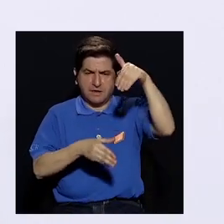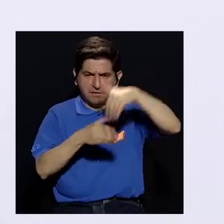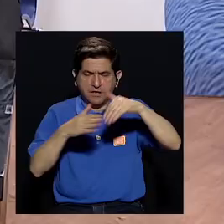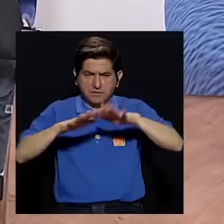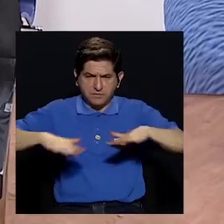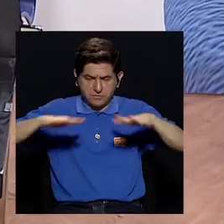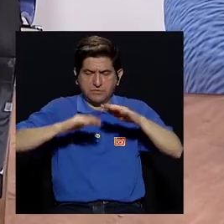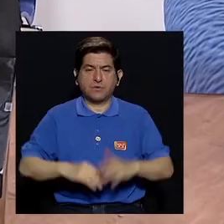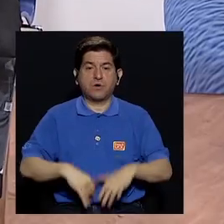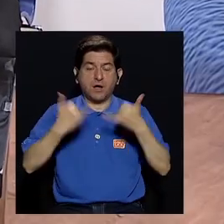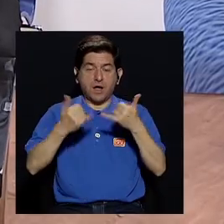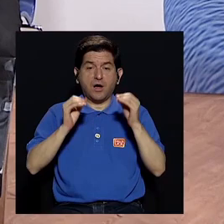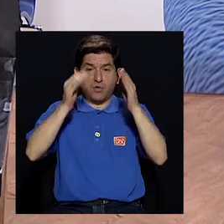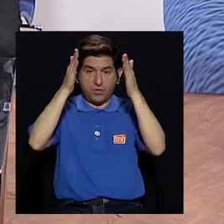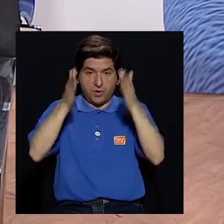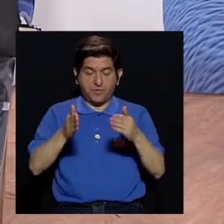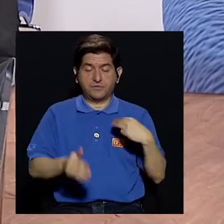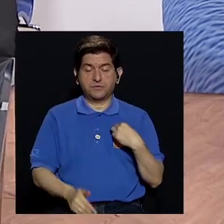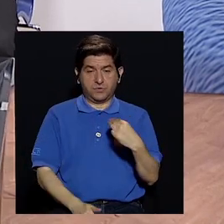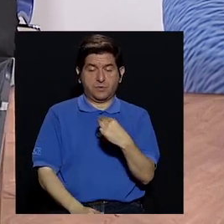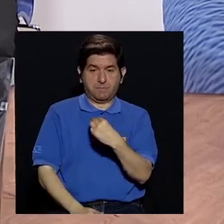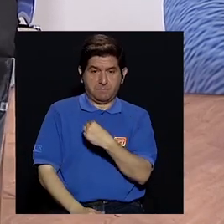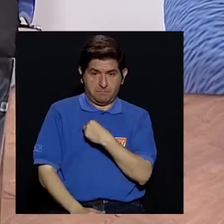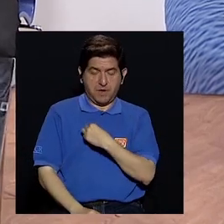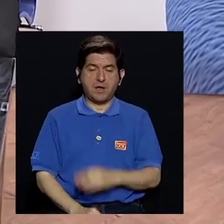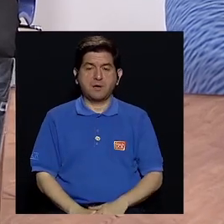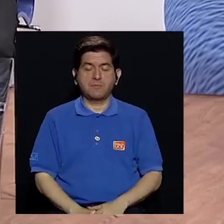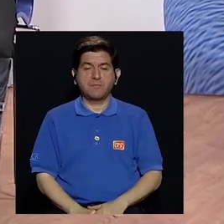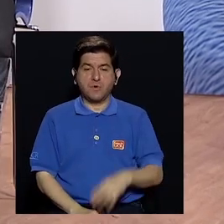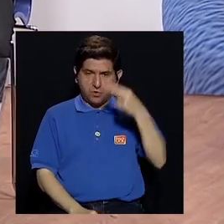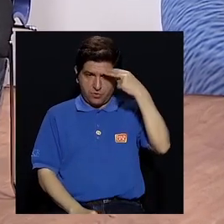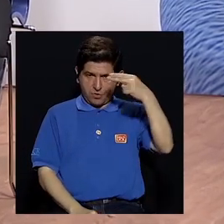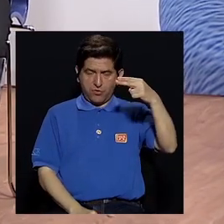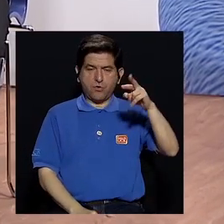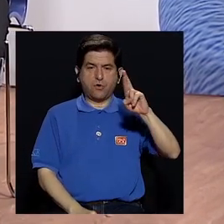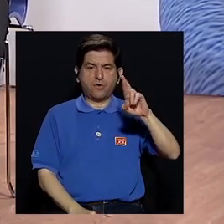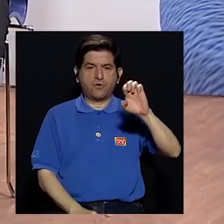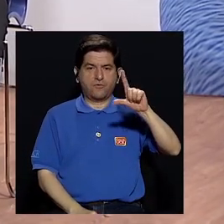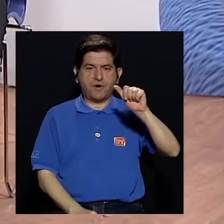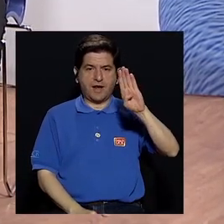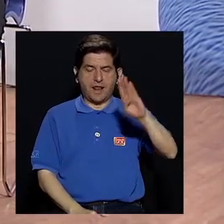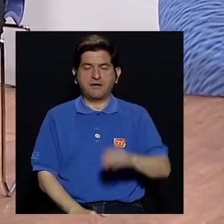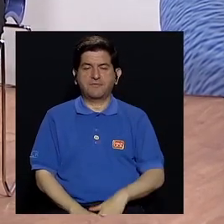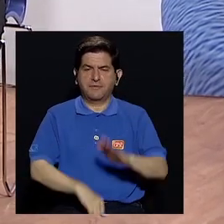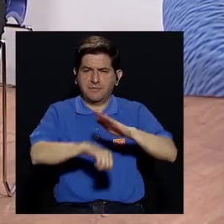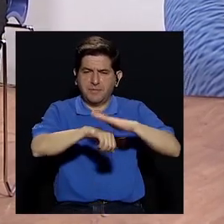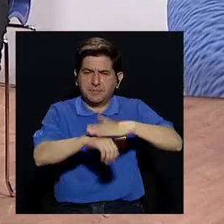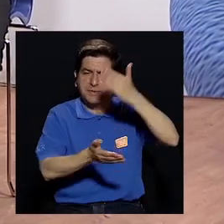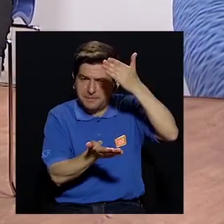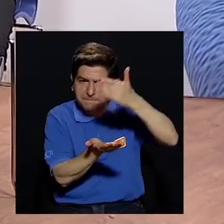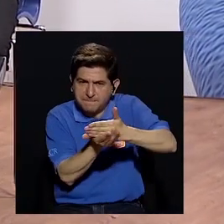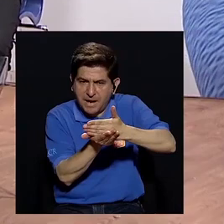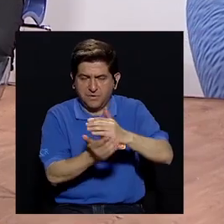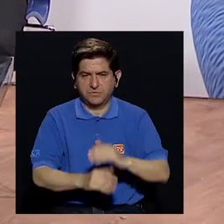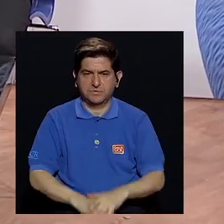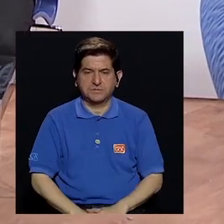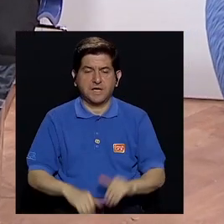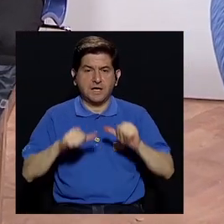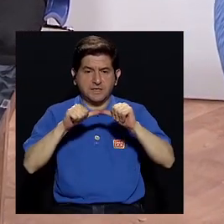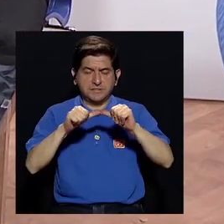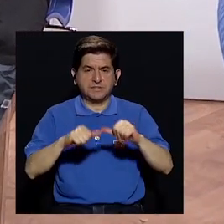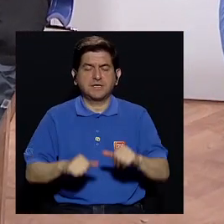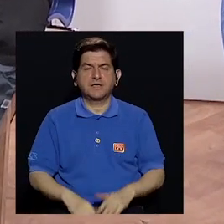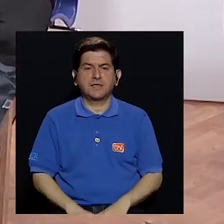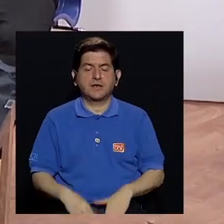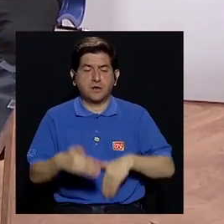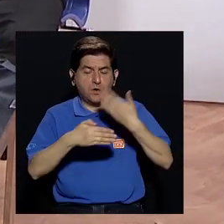del real ahora pero sobre mérito es un miembro emérito de la del reloj exactamente permíteme hacer una pausa de don jorge y